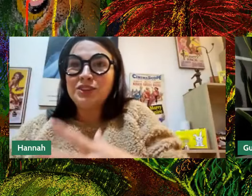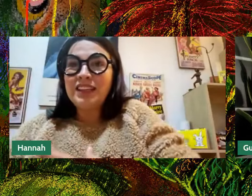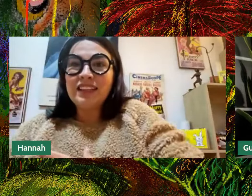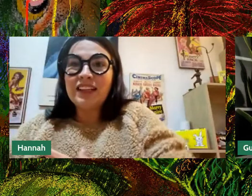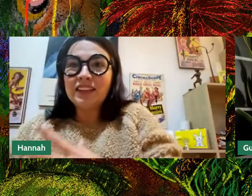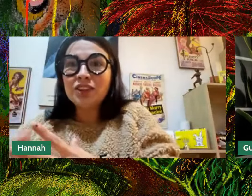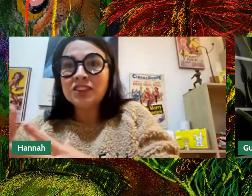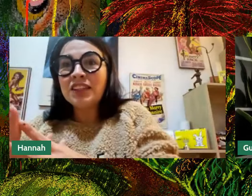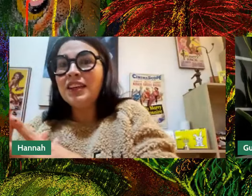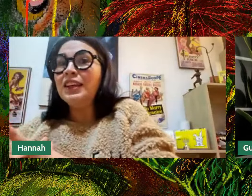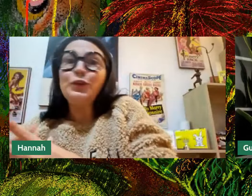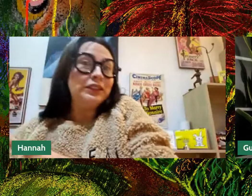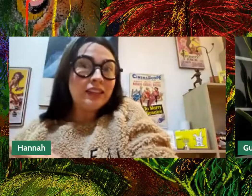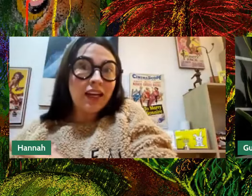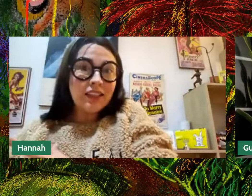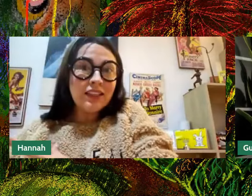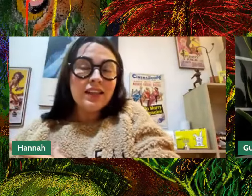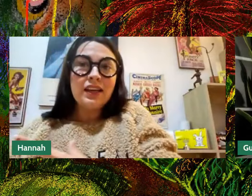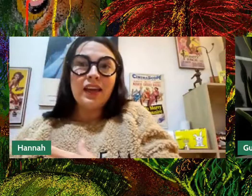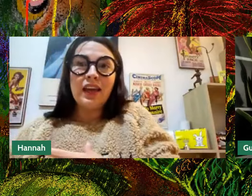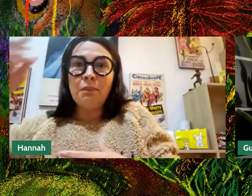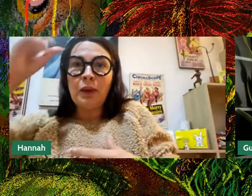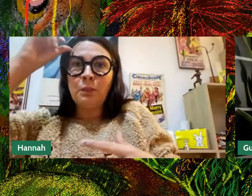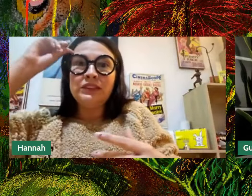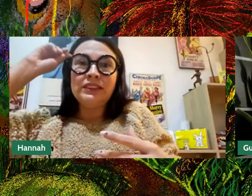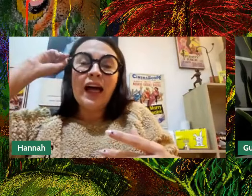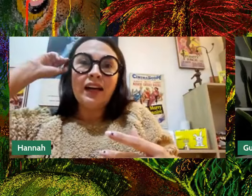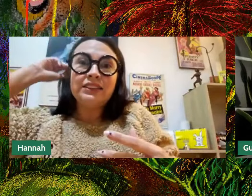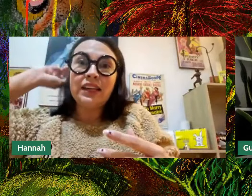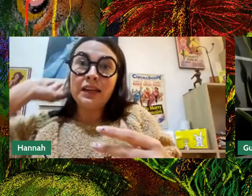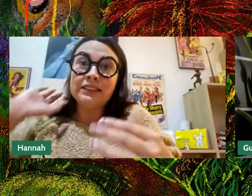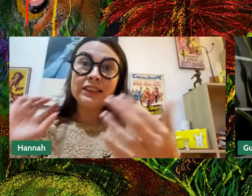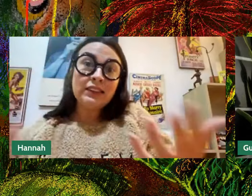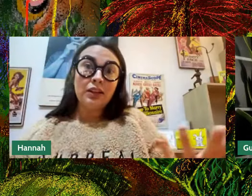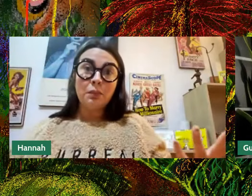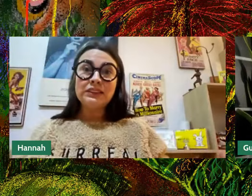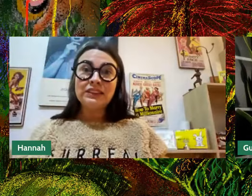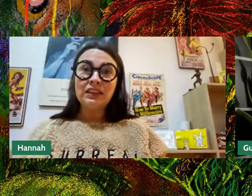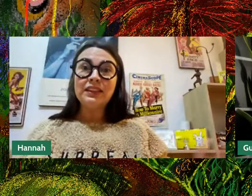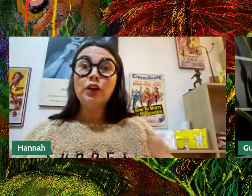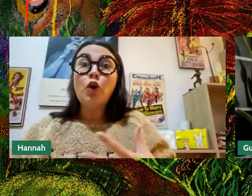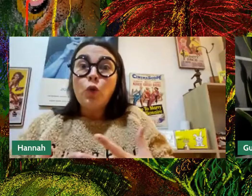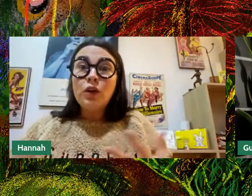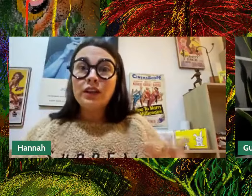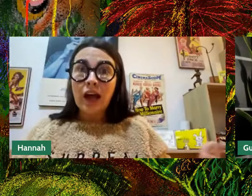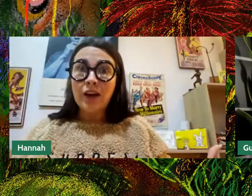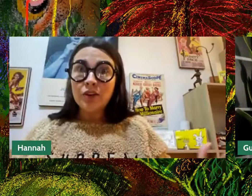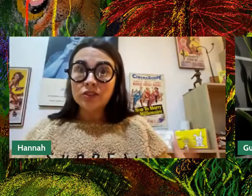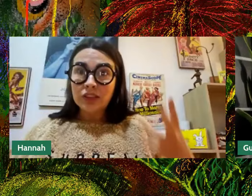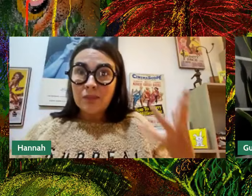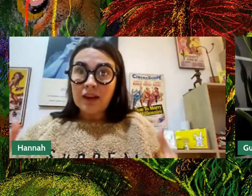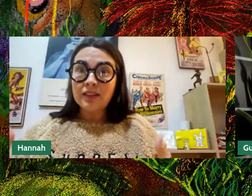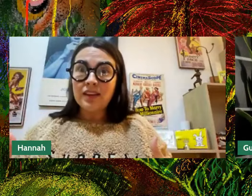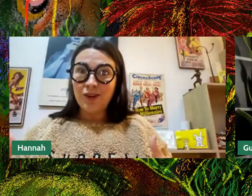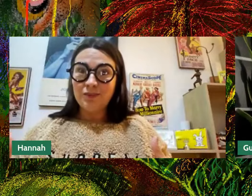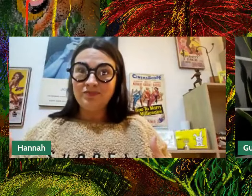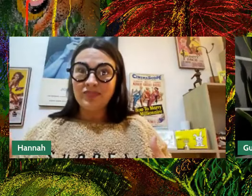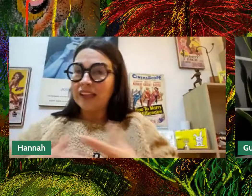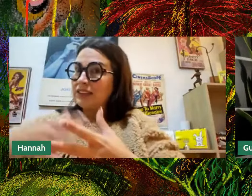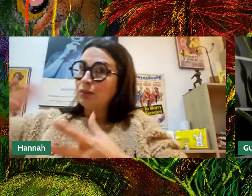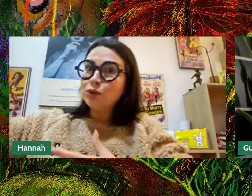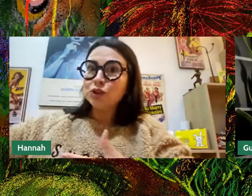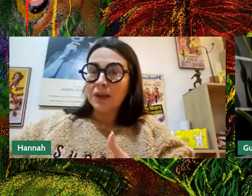iba a llevar sus ideas era Trotsky y no Stalin. Pero pues nada, ese testamento precisamente lo ocultaron los del